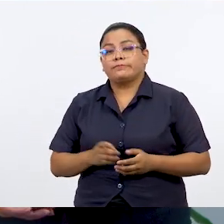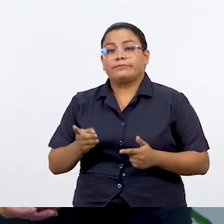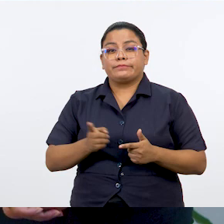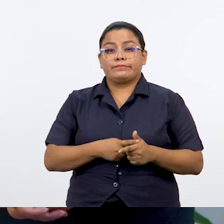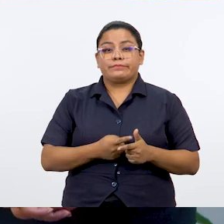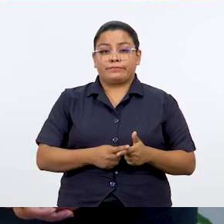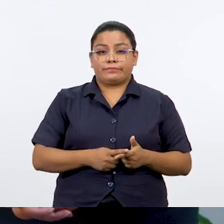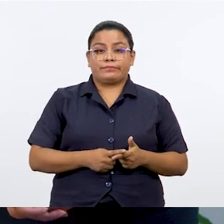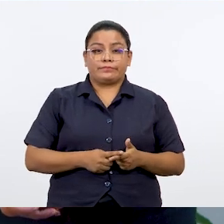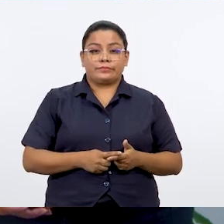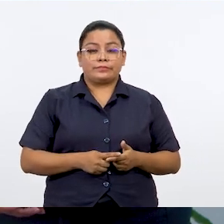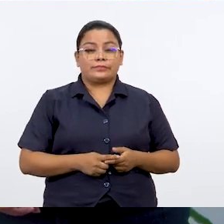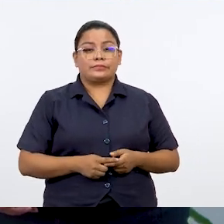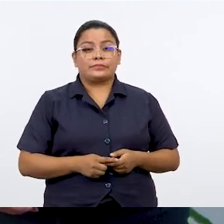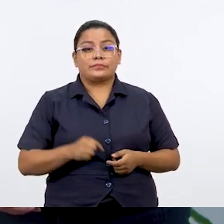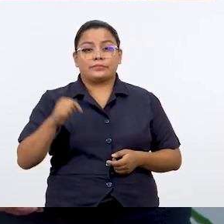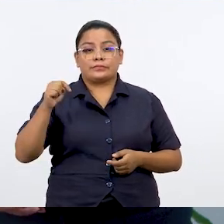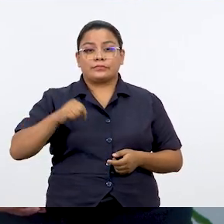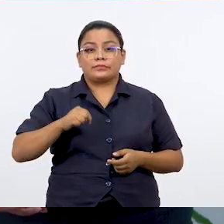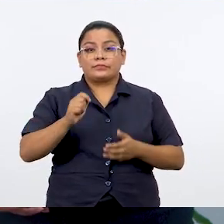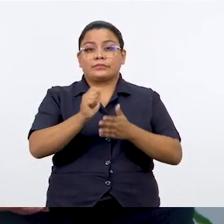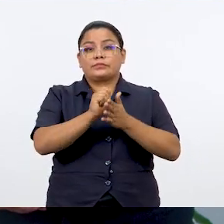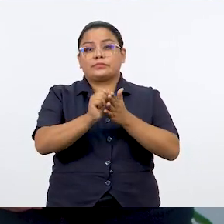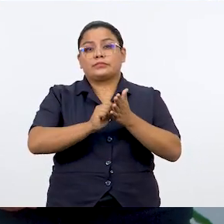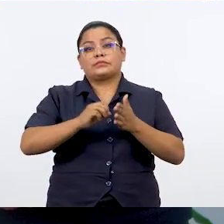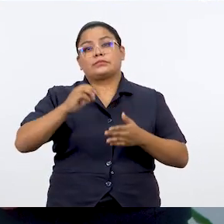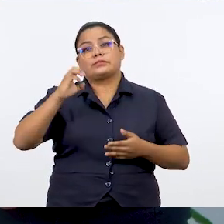que el cociente que corresponde a escribir es el 0.